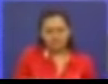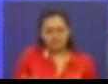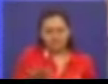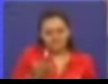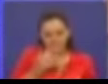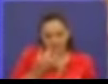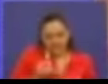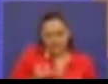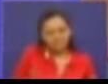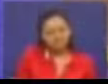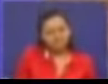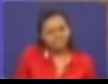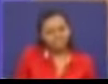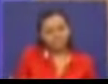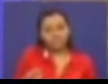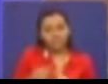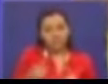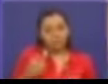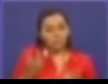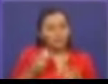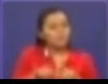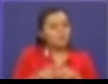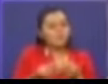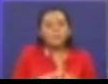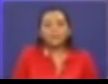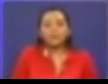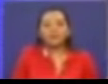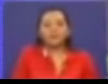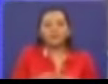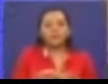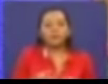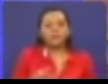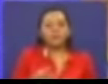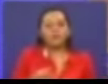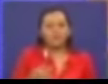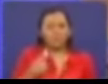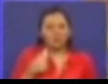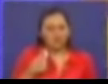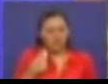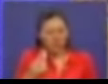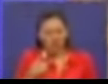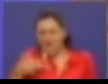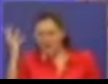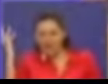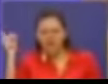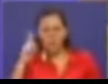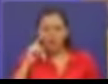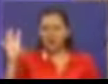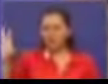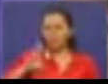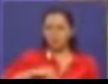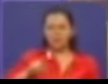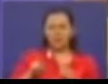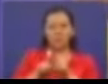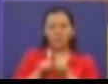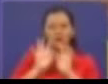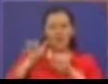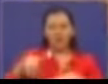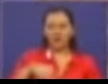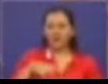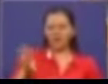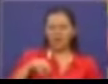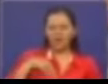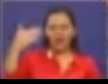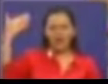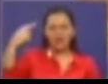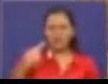auténtico. ¿Y cómo pierde cuando sale "yo no me huevo" imitando a Férez Cordero? Lo mismo que el alcalde de Quito.